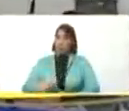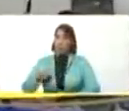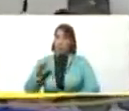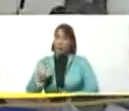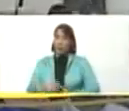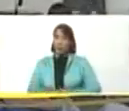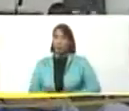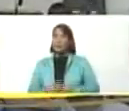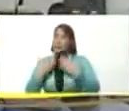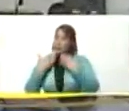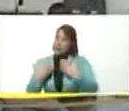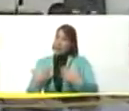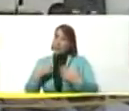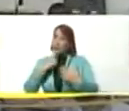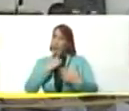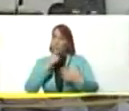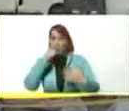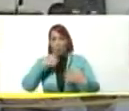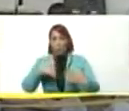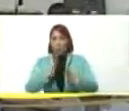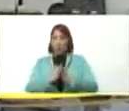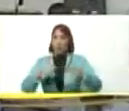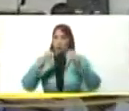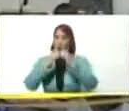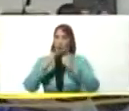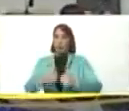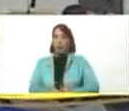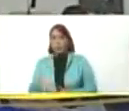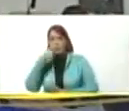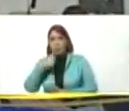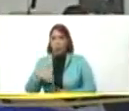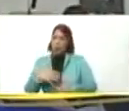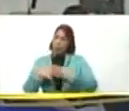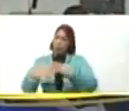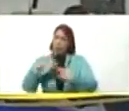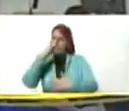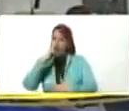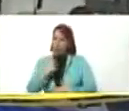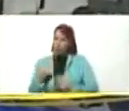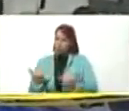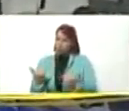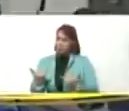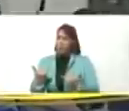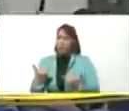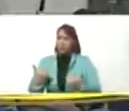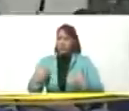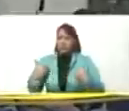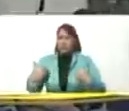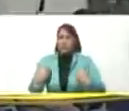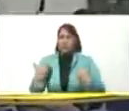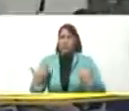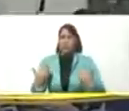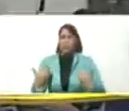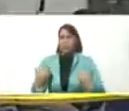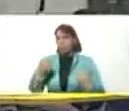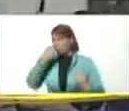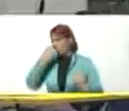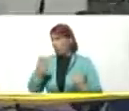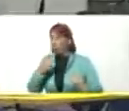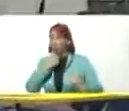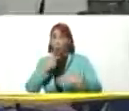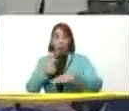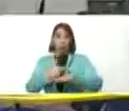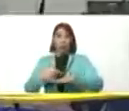lugar, muchas gracias en nombre del pueblo de Anzoátegui, un pueblo que durante estos años recientes padeció del desgobierno de la